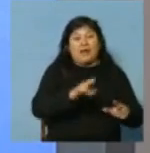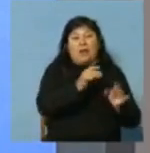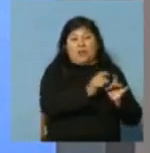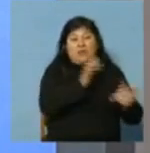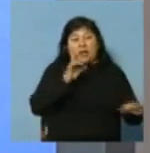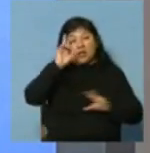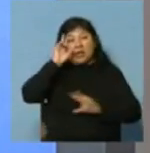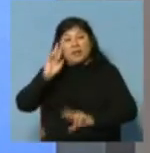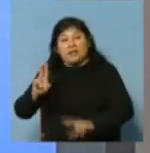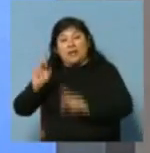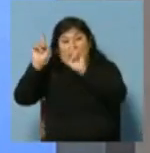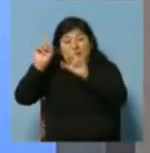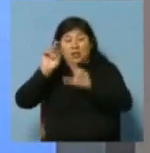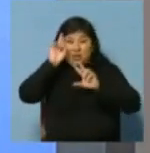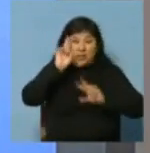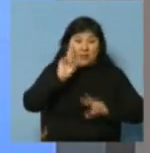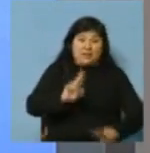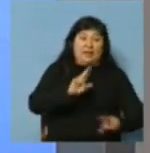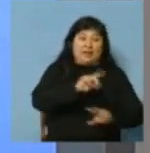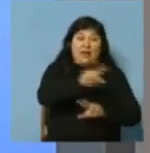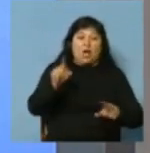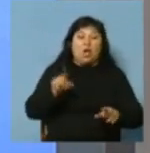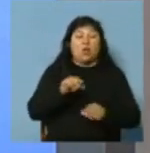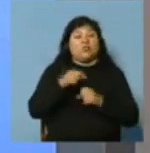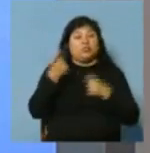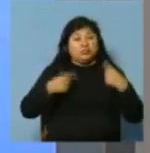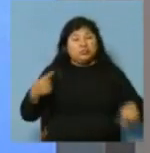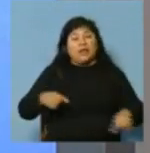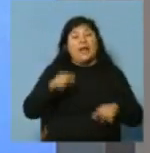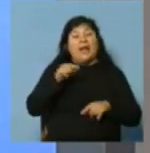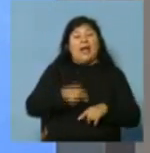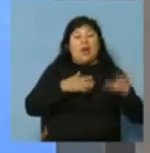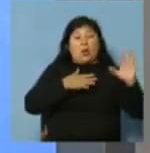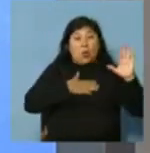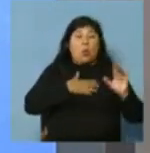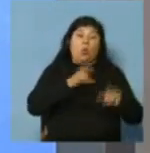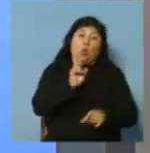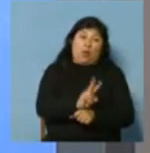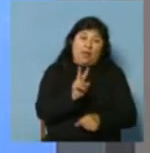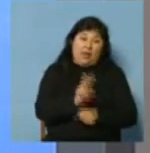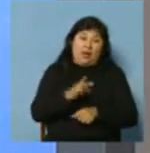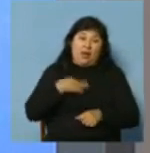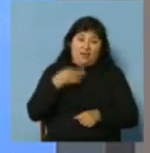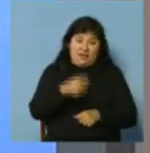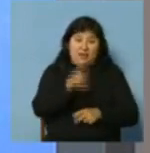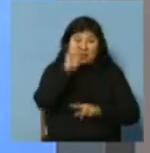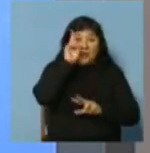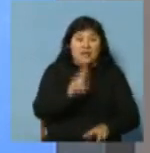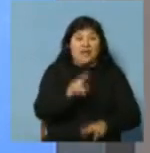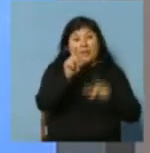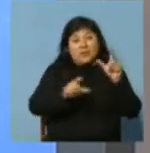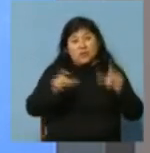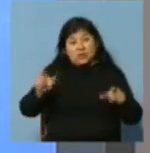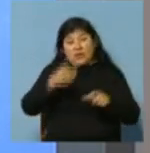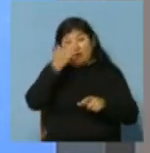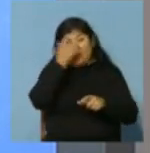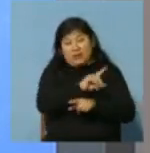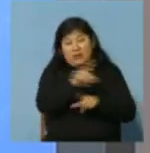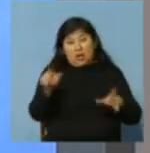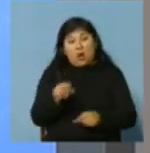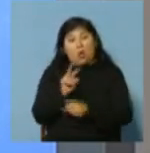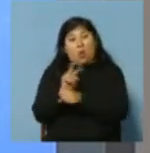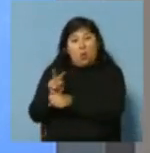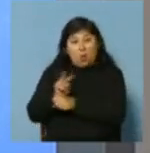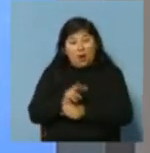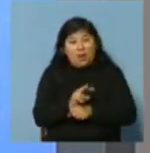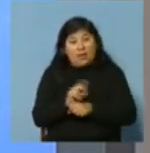respetar a nuestros maestros y doctores también cuidar la vida respetar a los pacientes y cuidar la vida